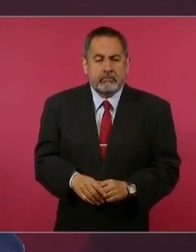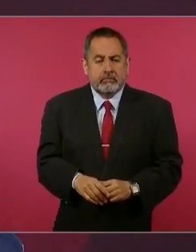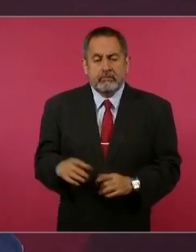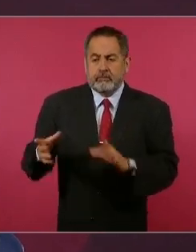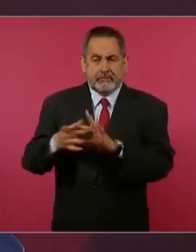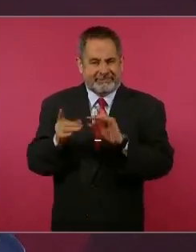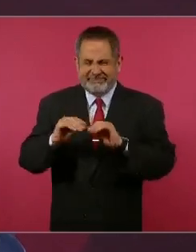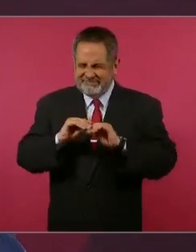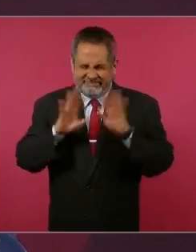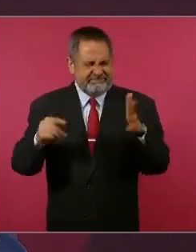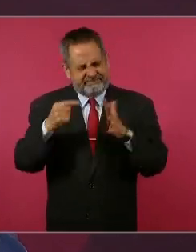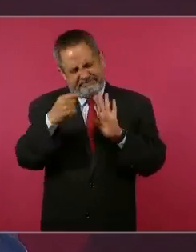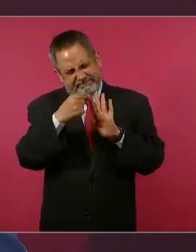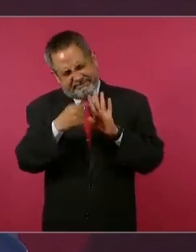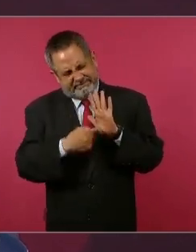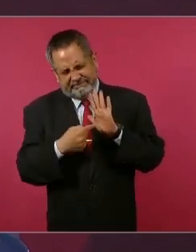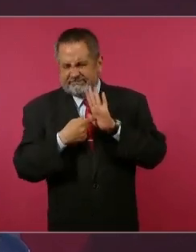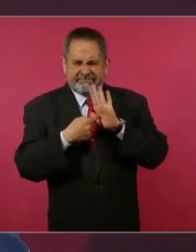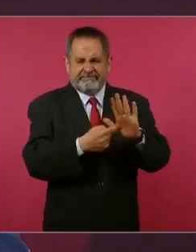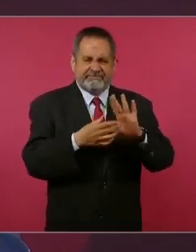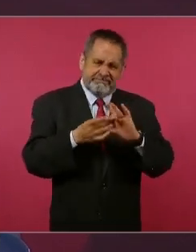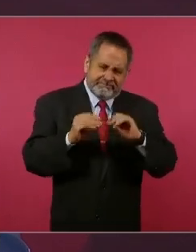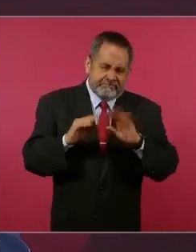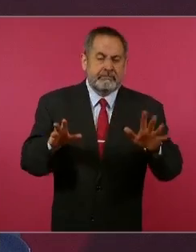aclarar todo.